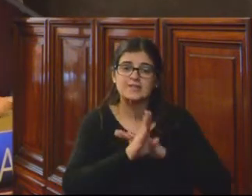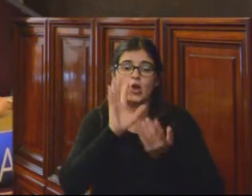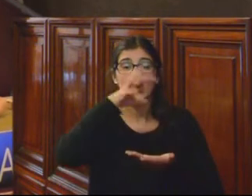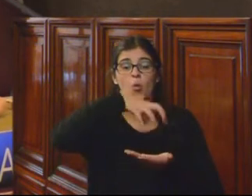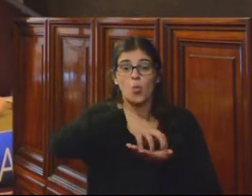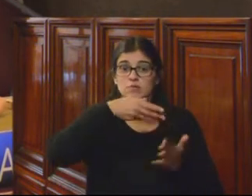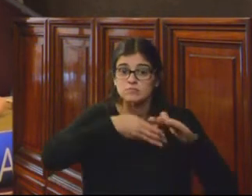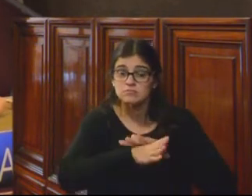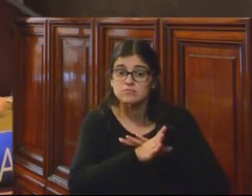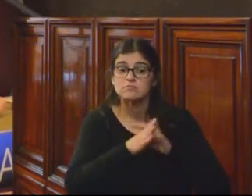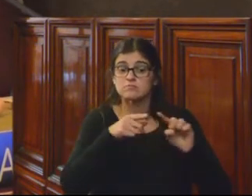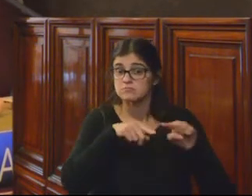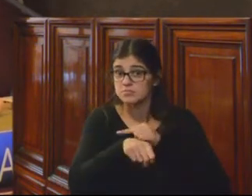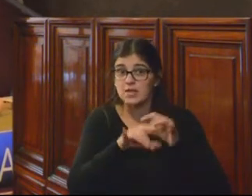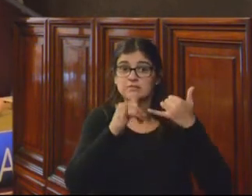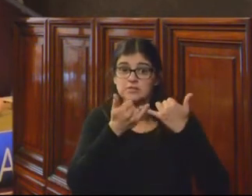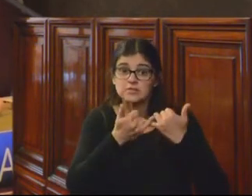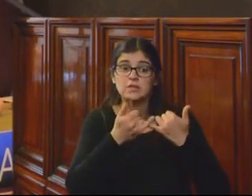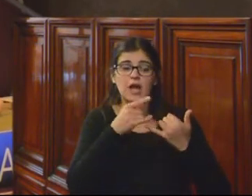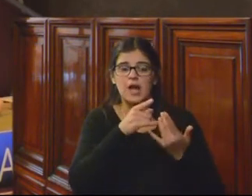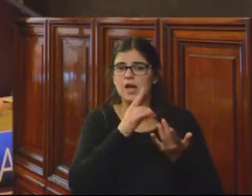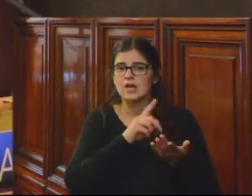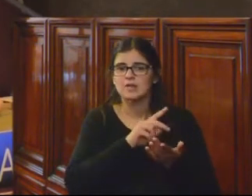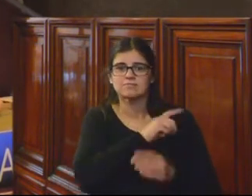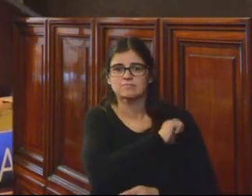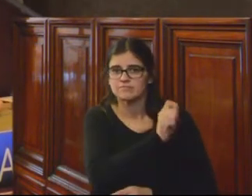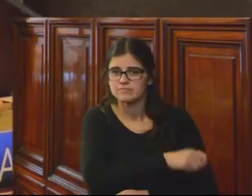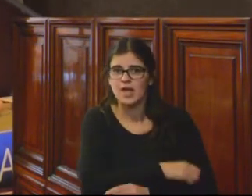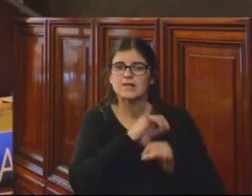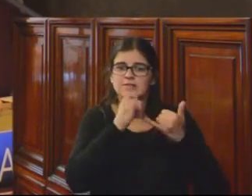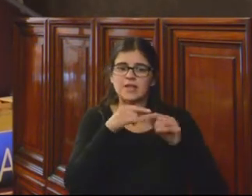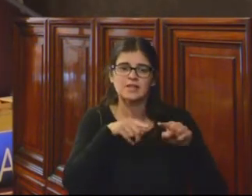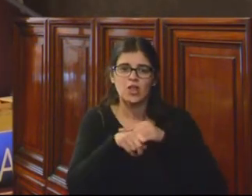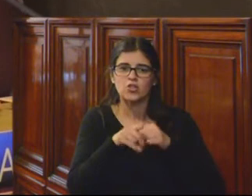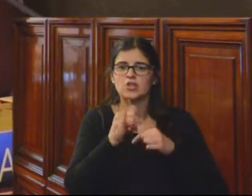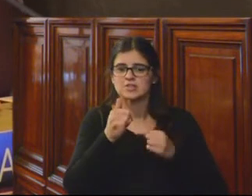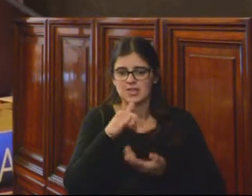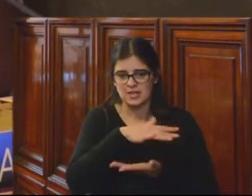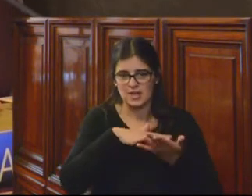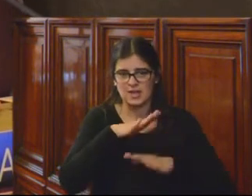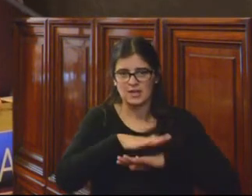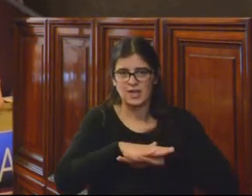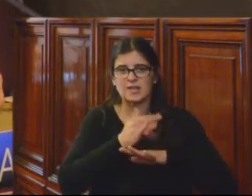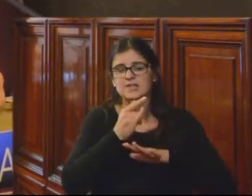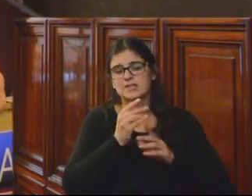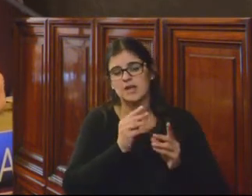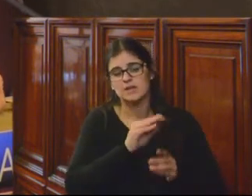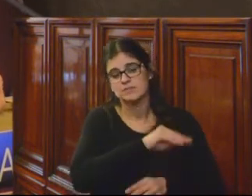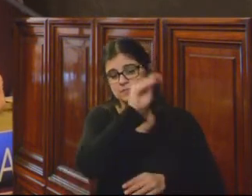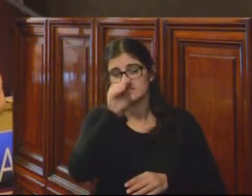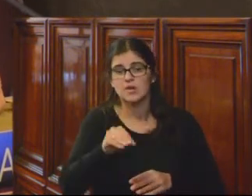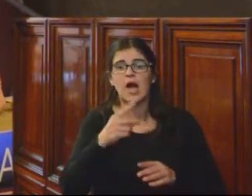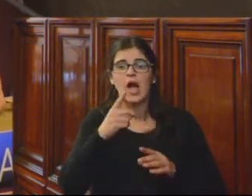establecimiento. Inmediatamente fueron destituidos los que actuaron y el comandante de la zona, y fueron sometidos a